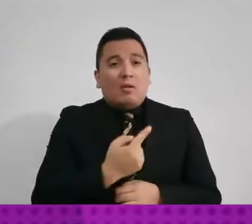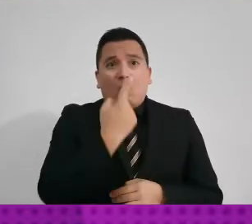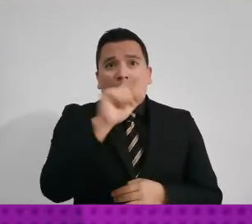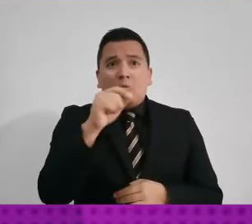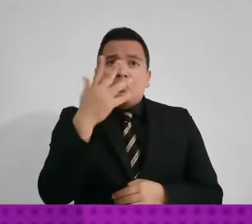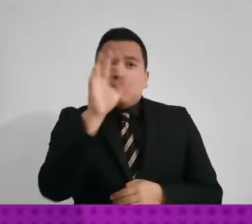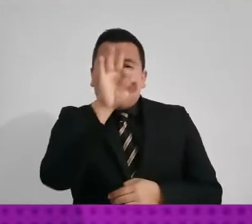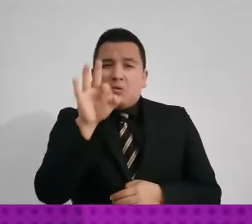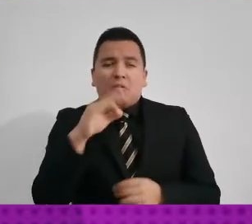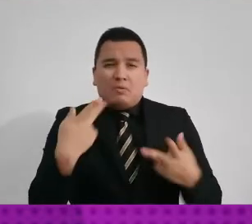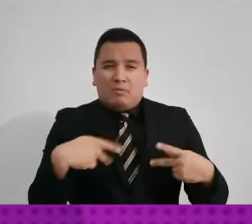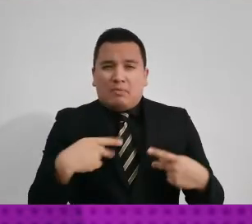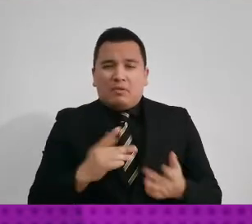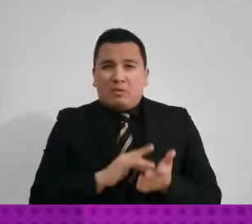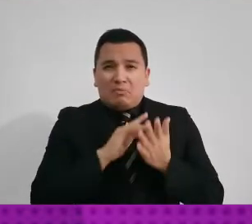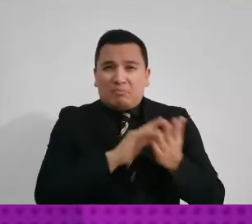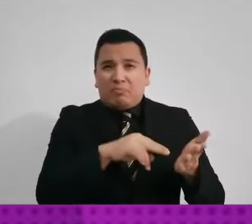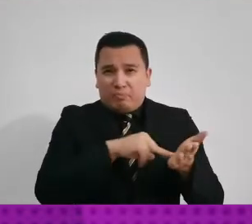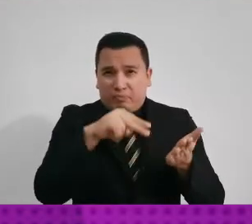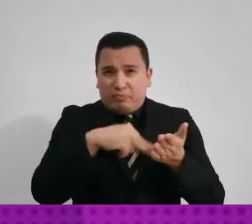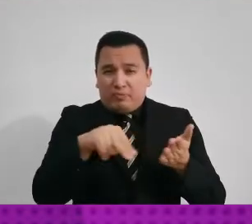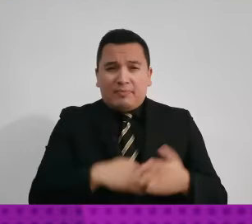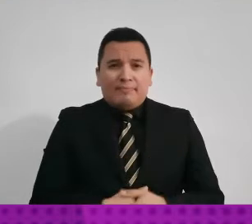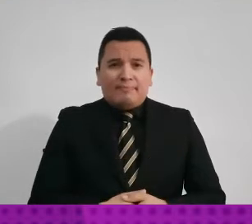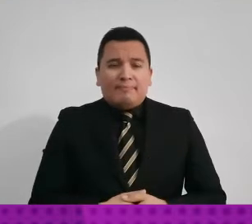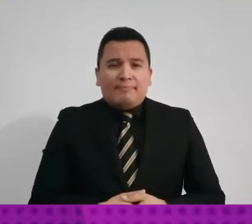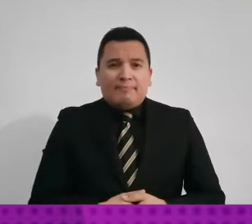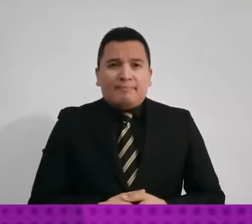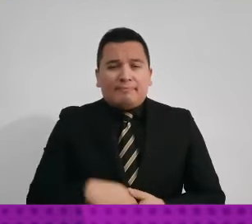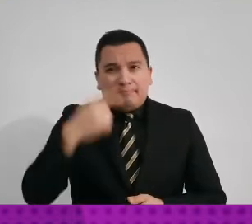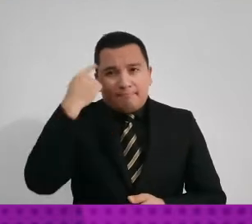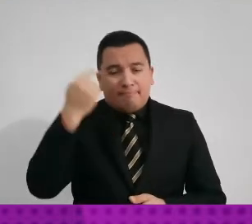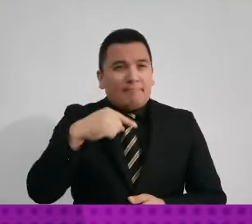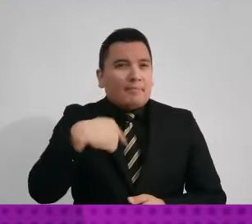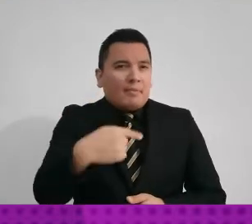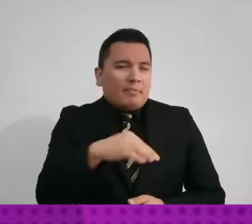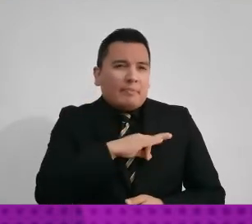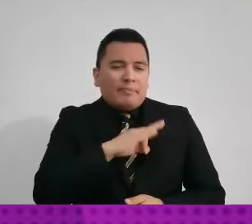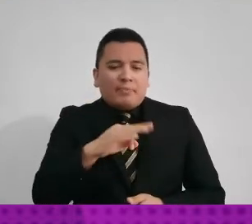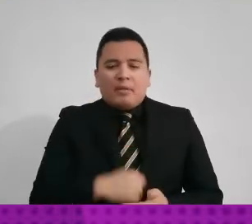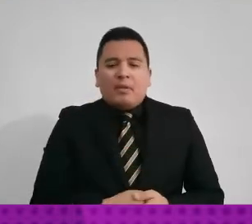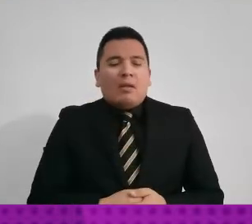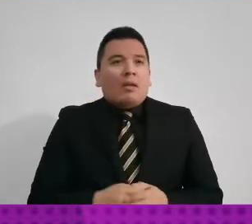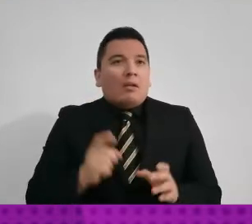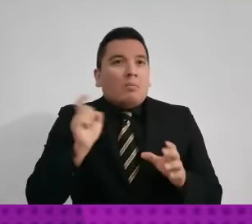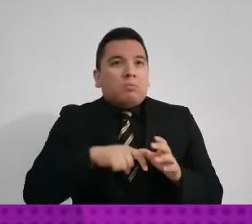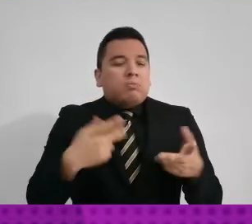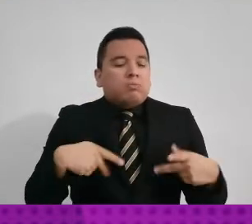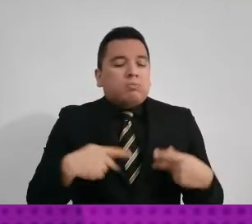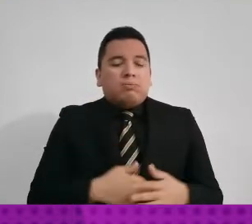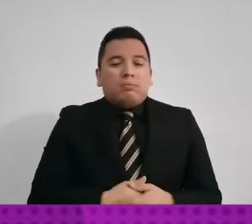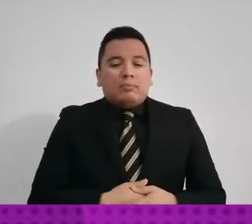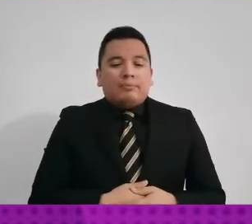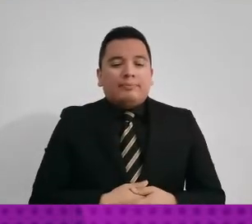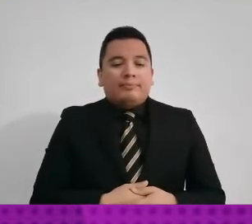menos el 1.5% de las firmas de apoyo ciudadano para que posteriormente pueda ya registrarse esta